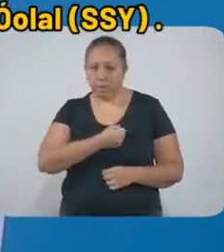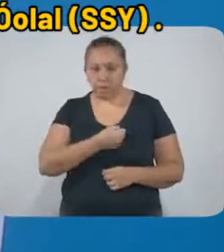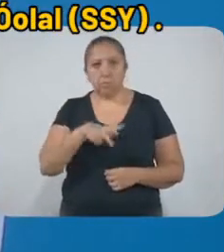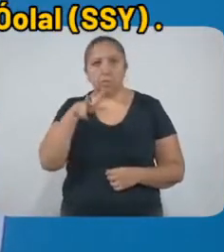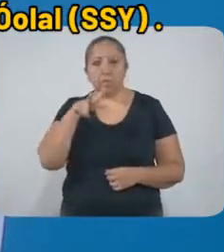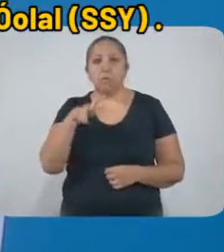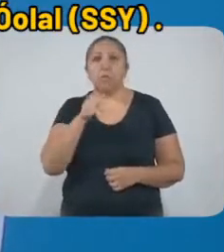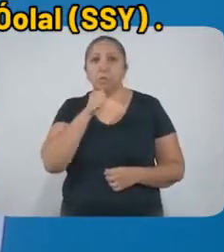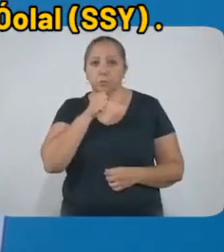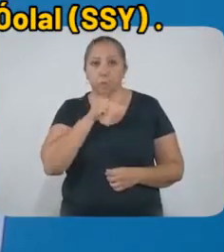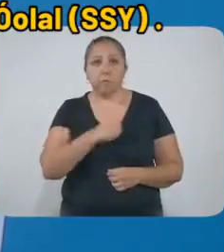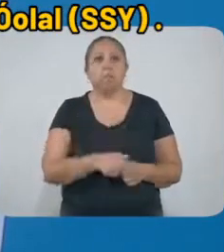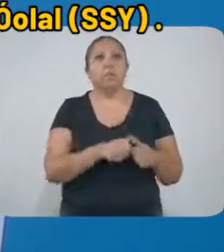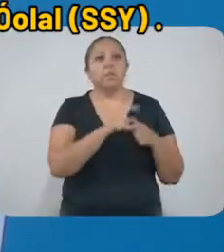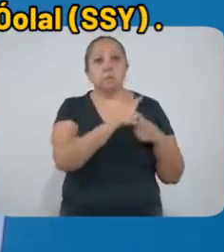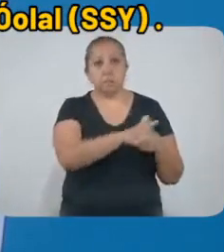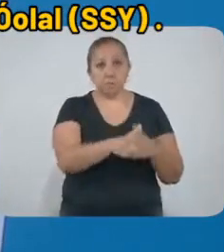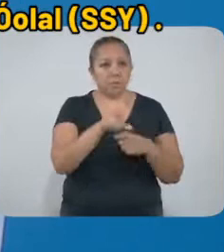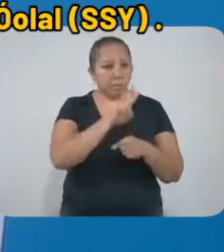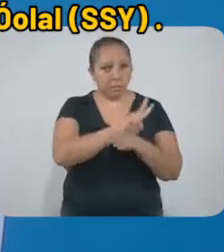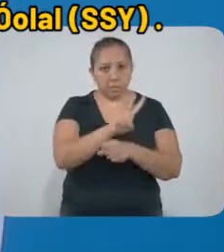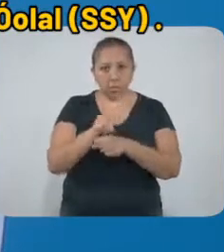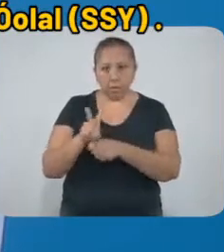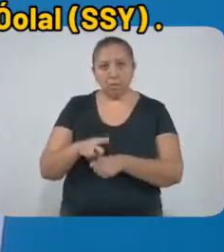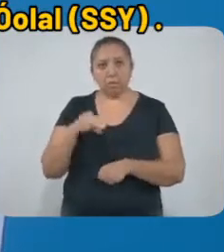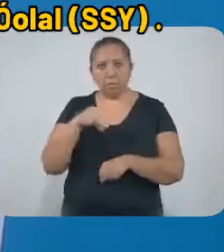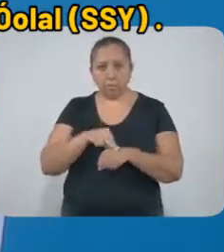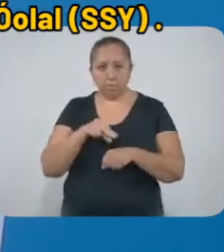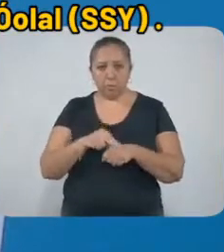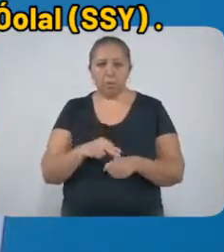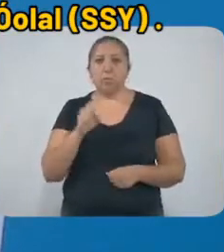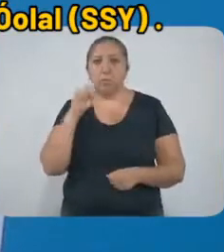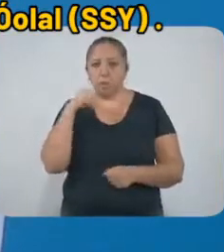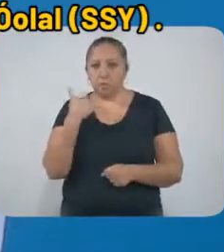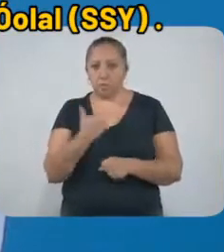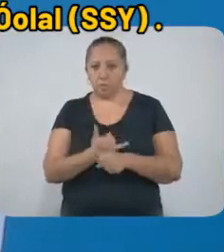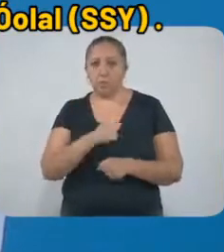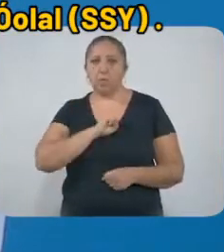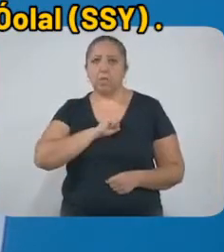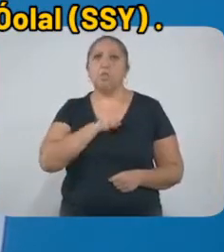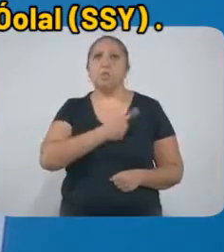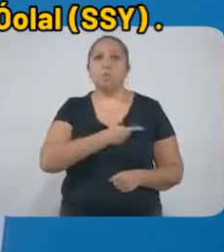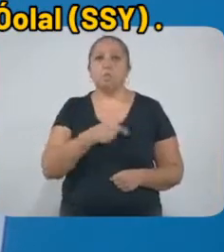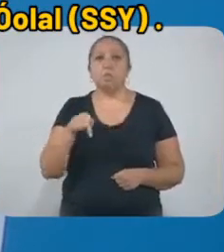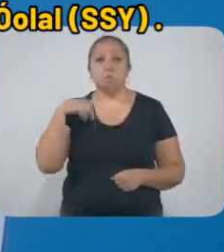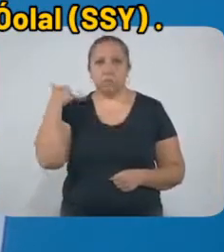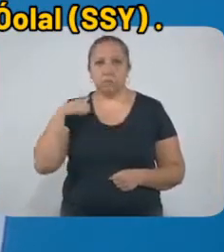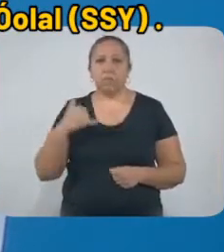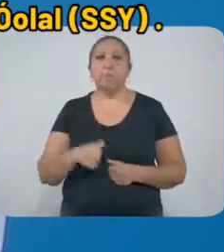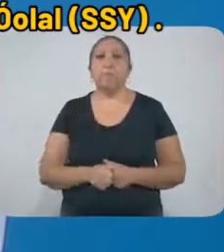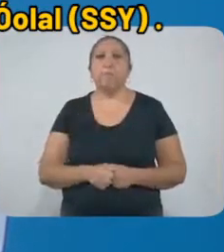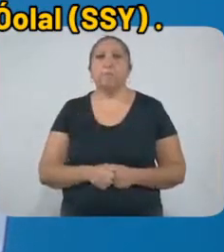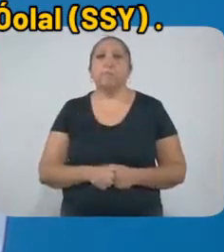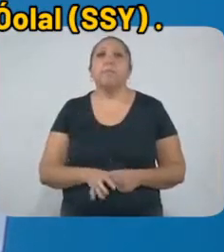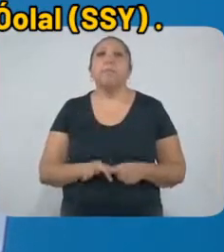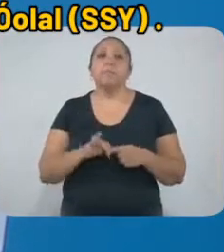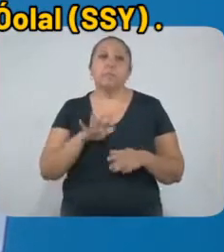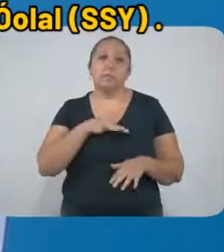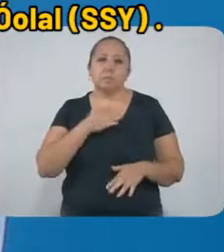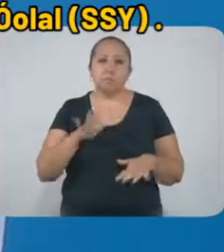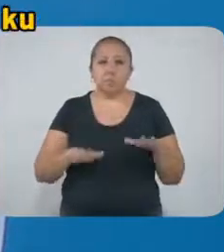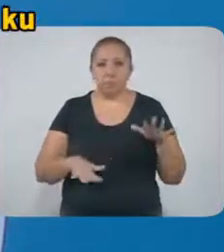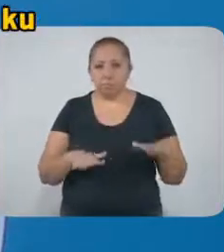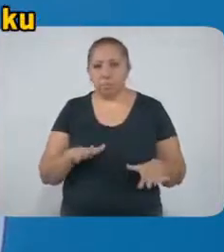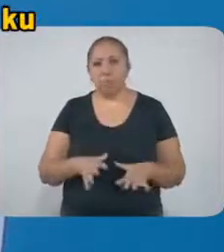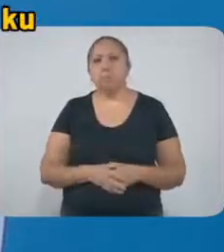están estables, aislados, monitoreados constantemente por personal médico de la Secretaría de Salud de Yucatán y presentan síntomas